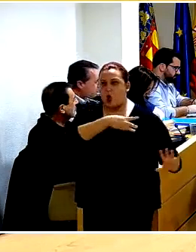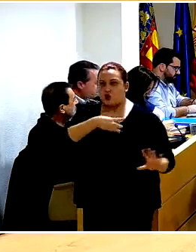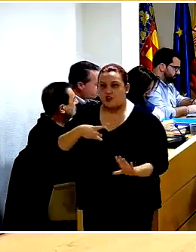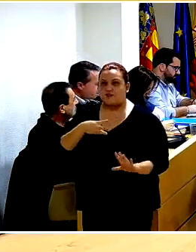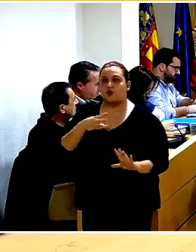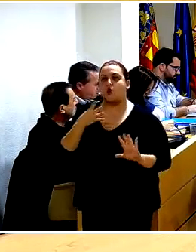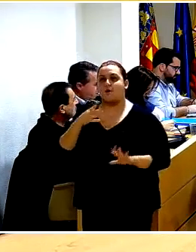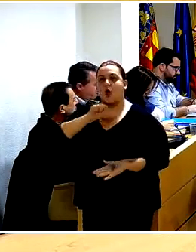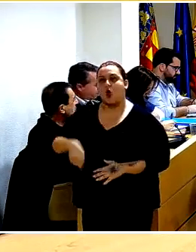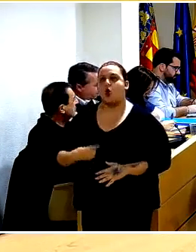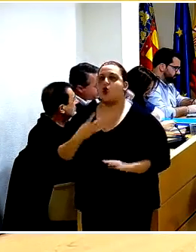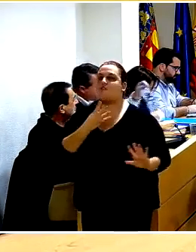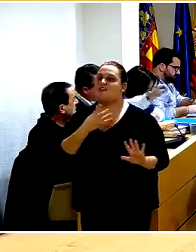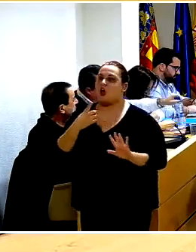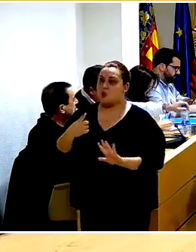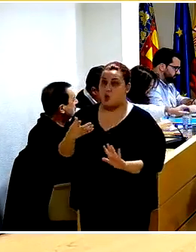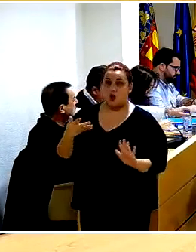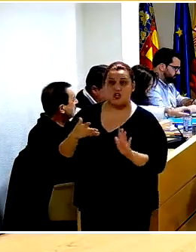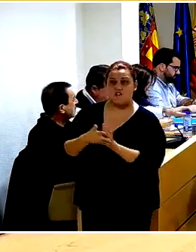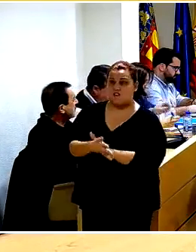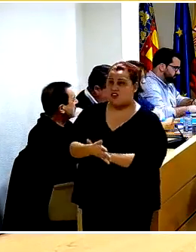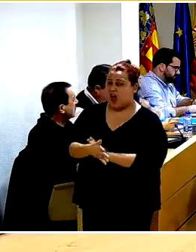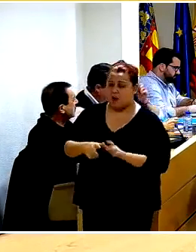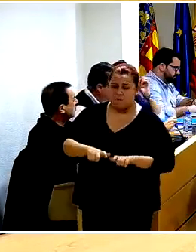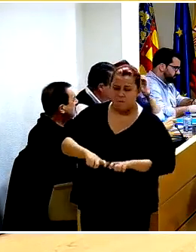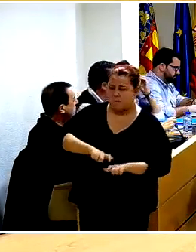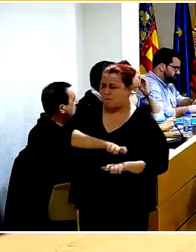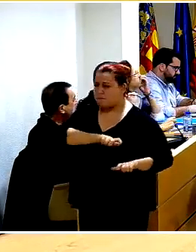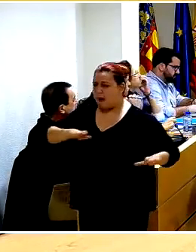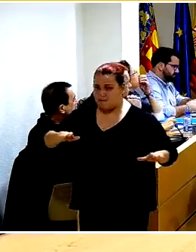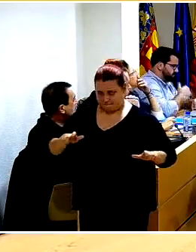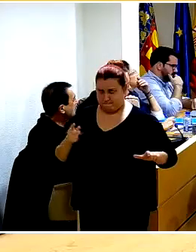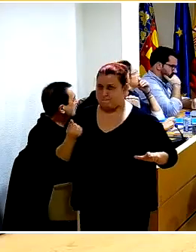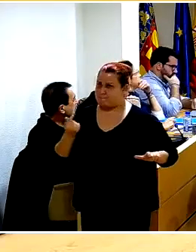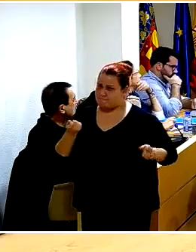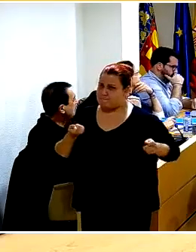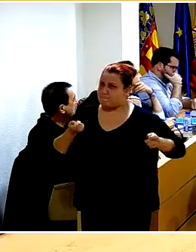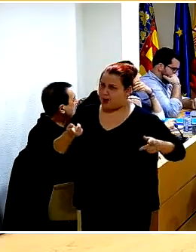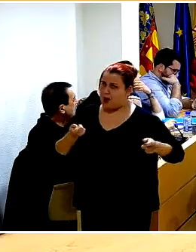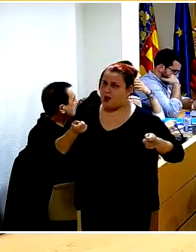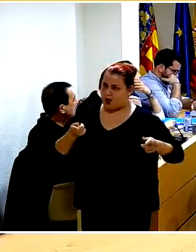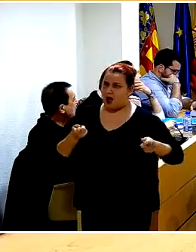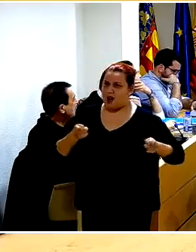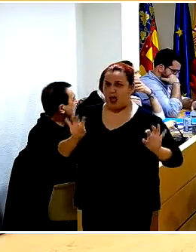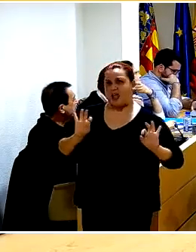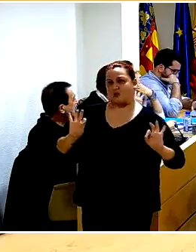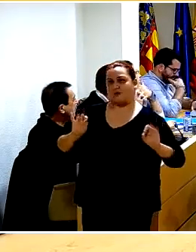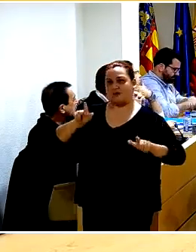723.809,91. Estamos hablando de un extraordinario incremento en gasto de personal